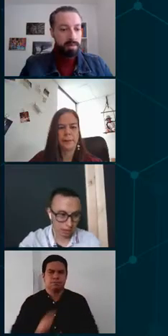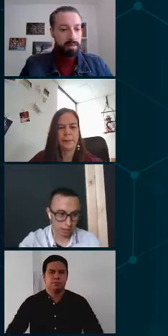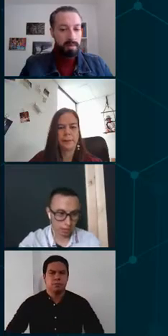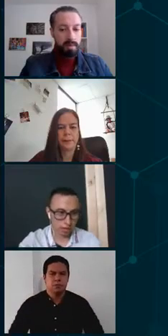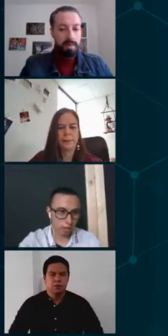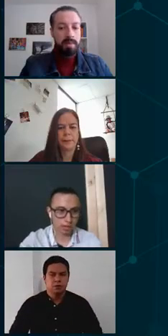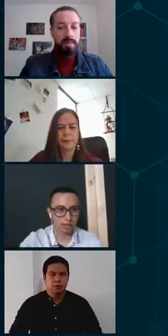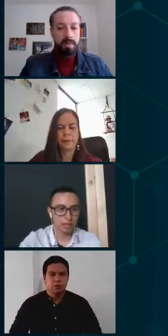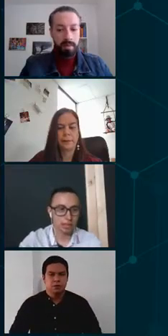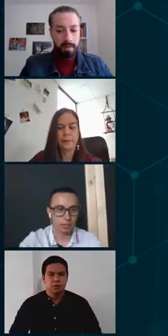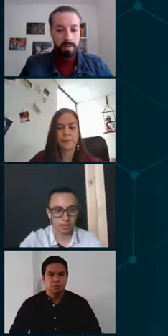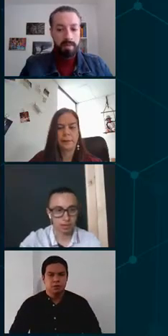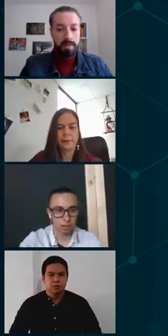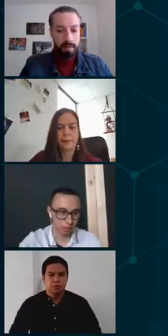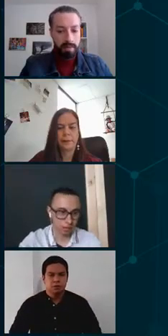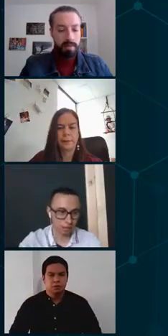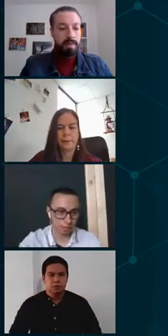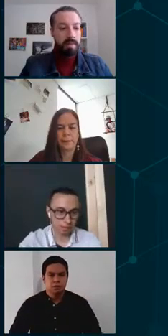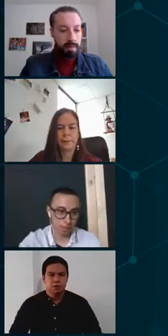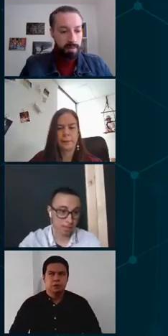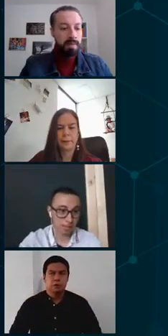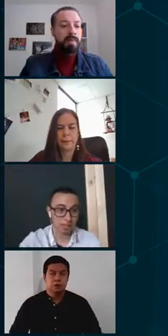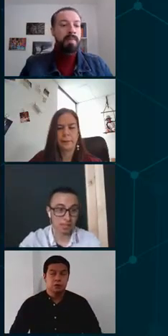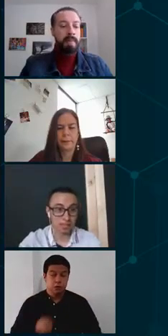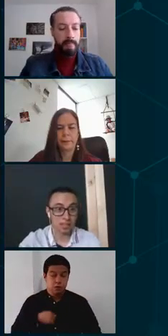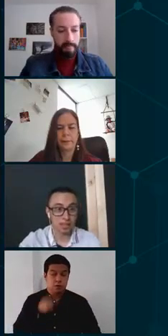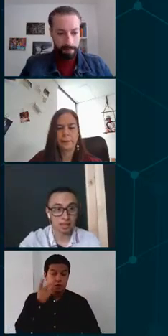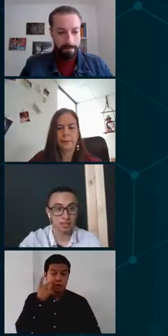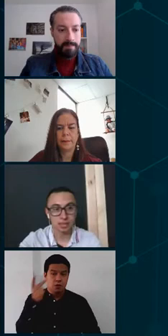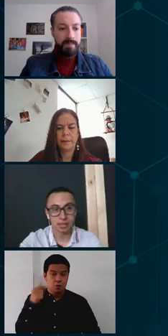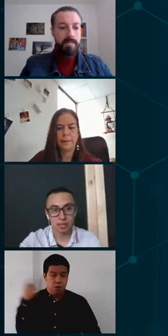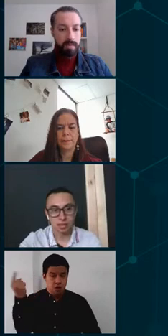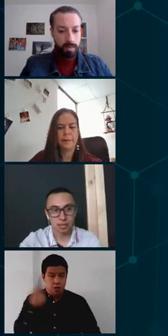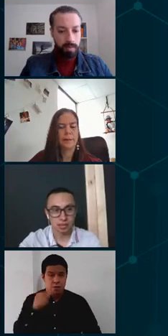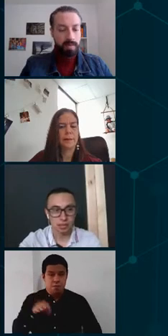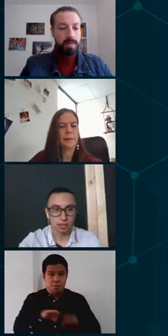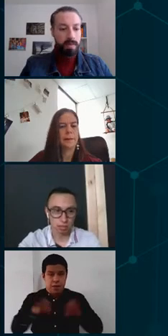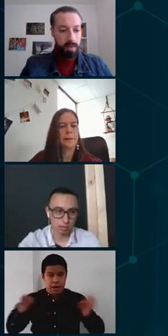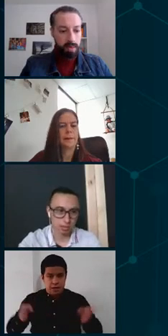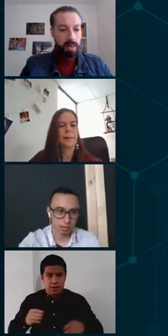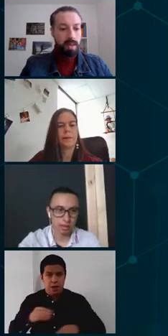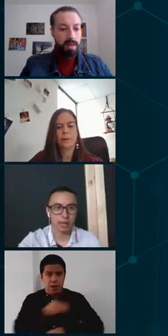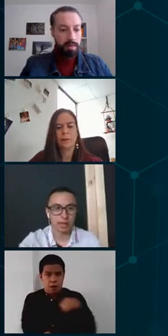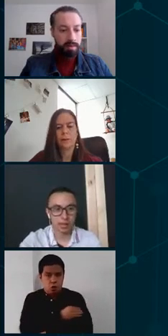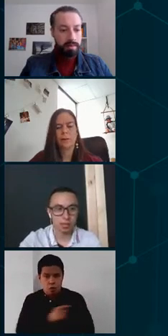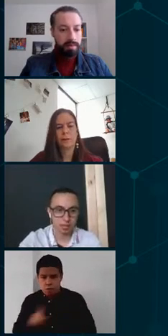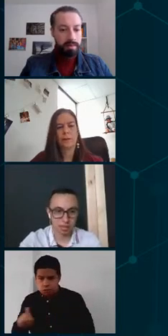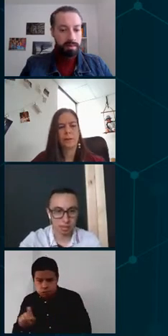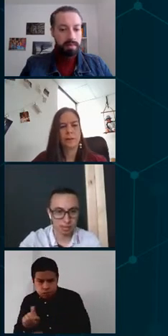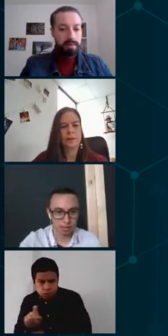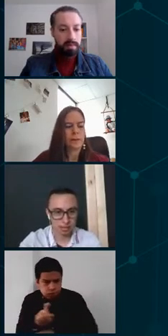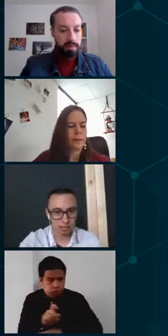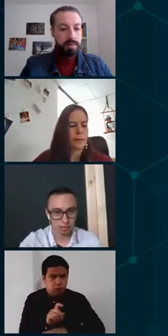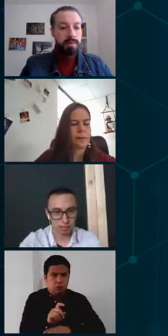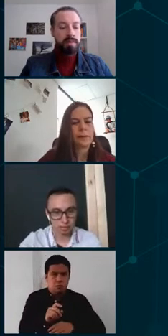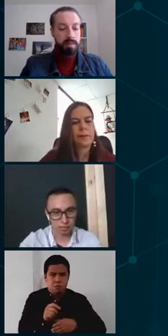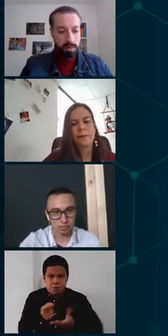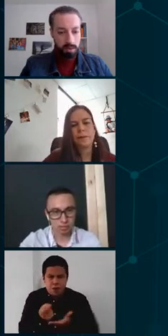realiza una correcta desinfección de mesas, de sillas. Entonces, agregaría como esa